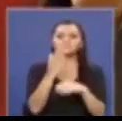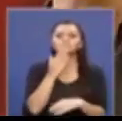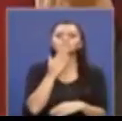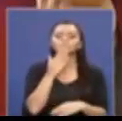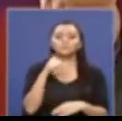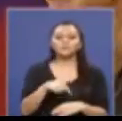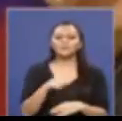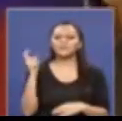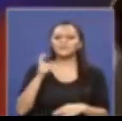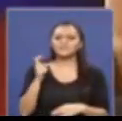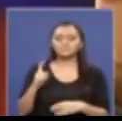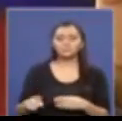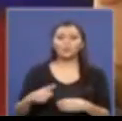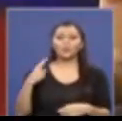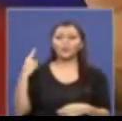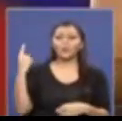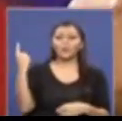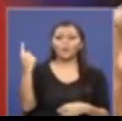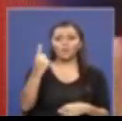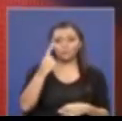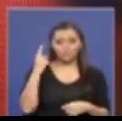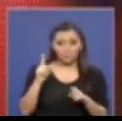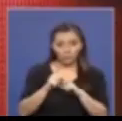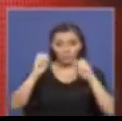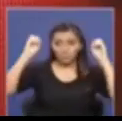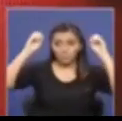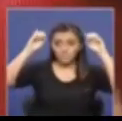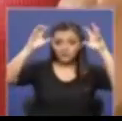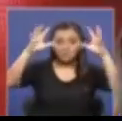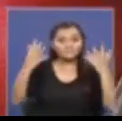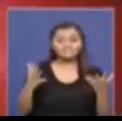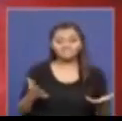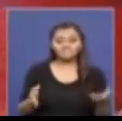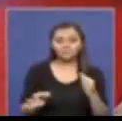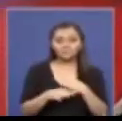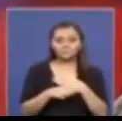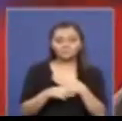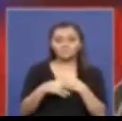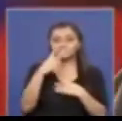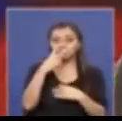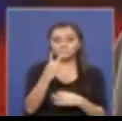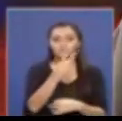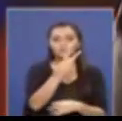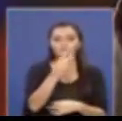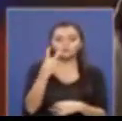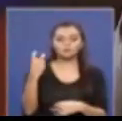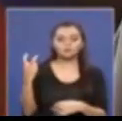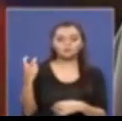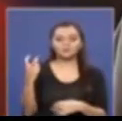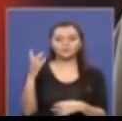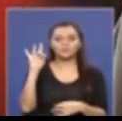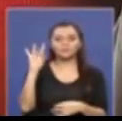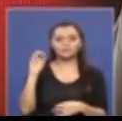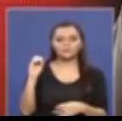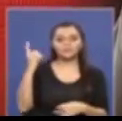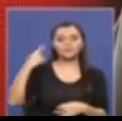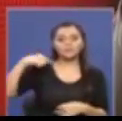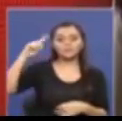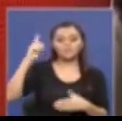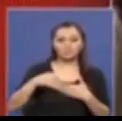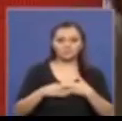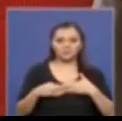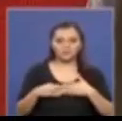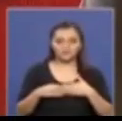esa demanda excedentaria que se hubiera producido con luminarias ineficientes, nos hubiera costado unos 280 millones de